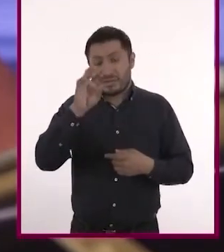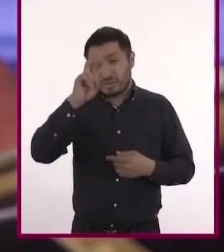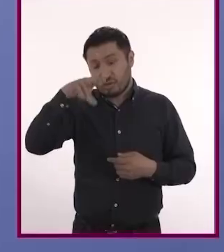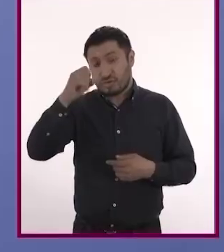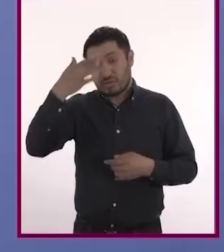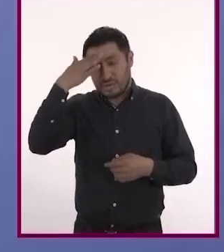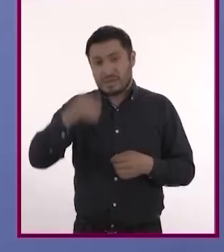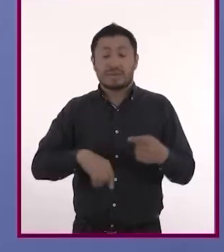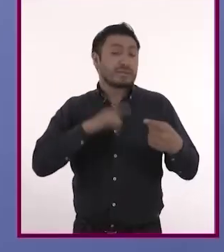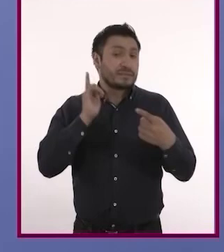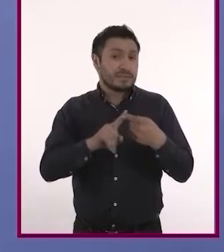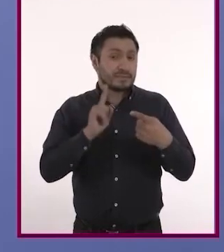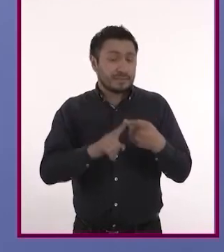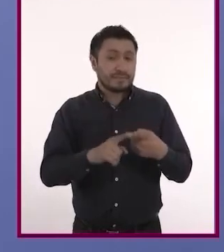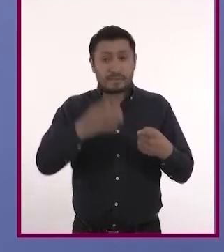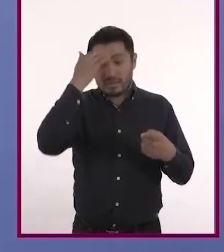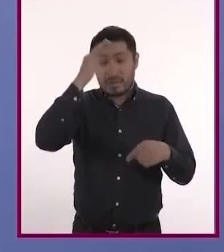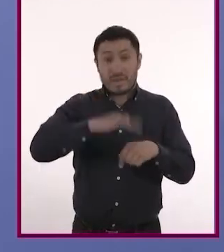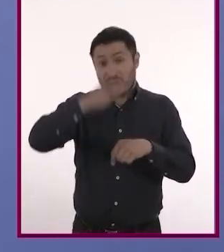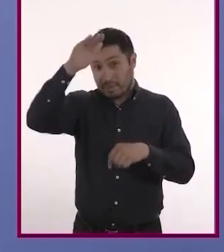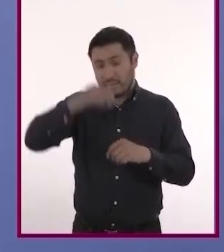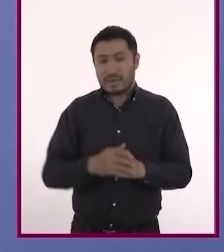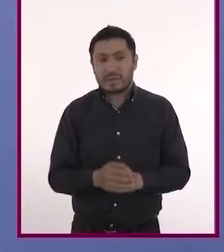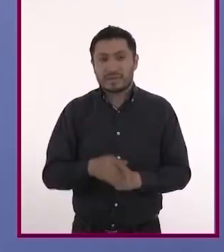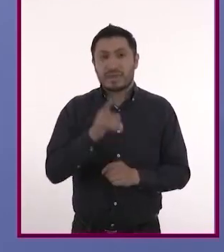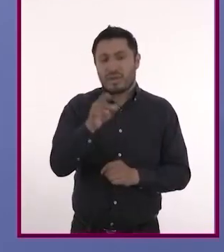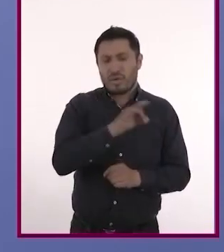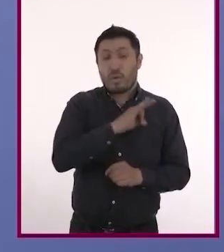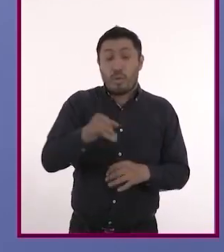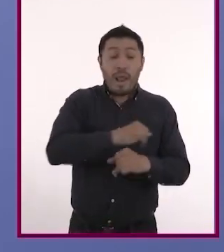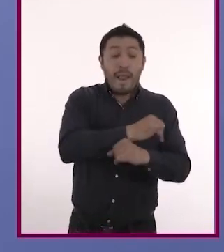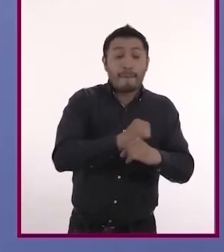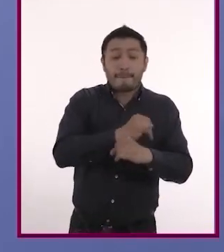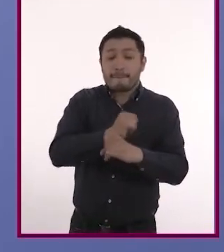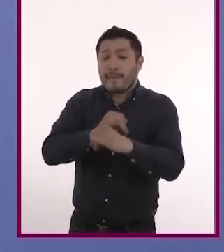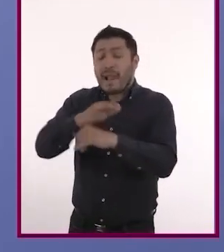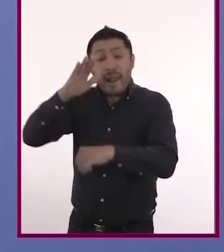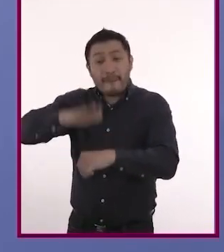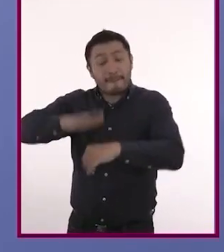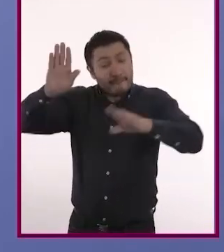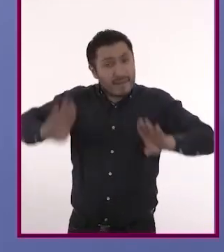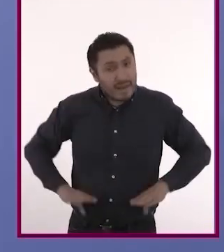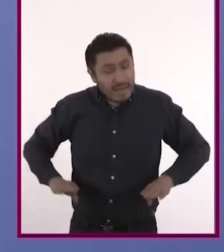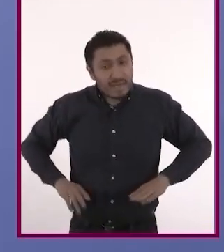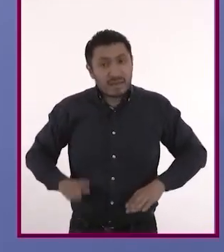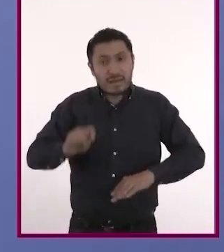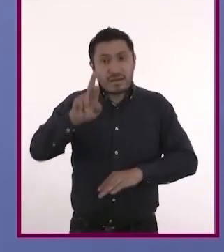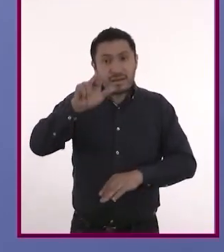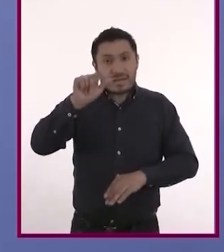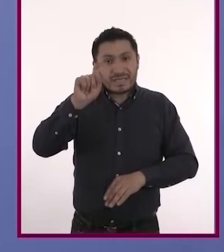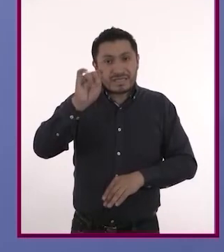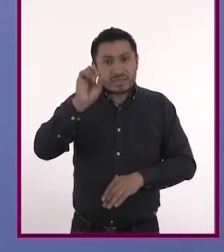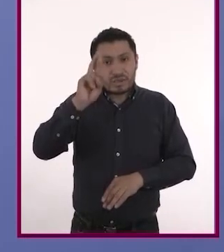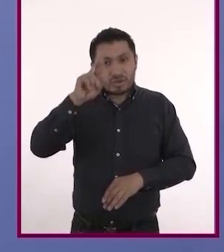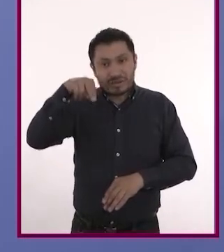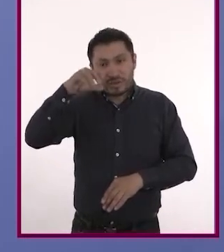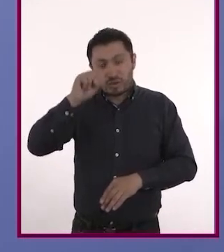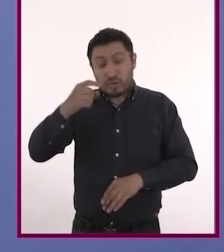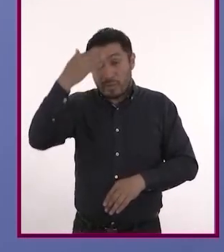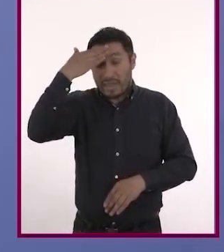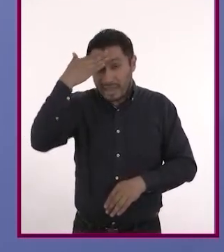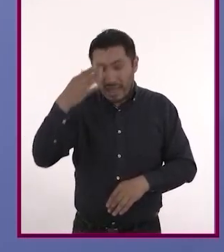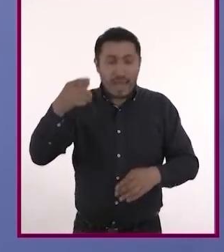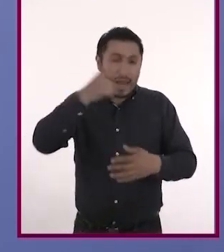Toma nota. 1. Conoce más. En la medida en la que conozcas sobre las características de los trastornos mentales, sus síntomas,